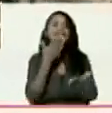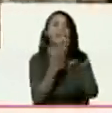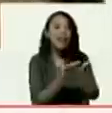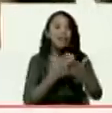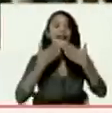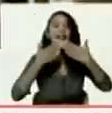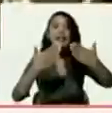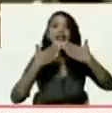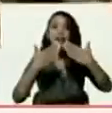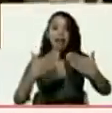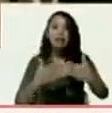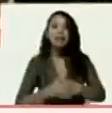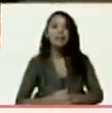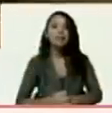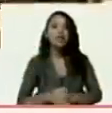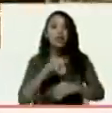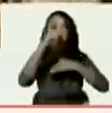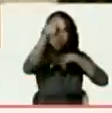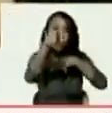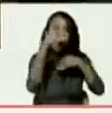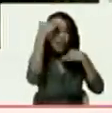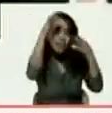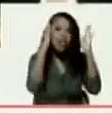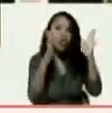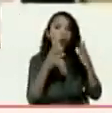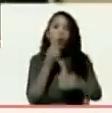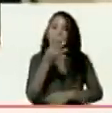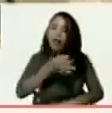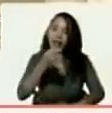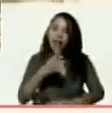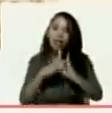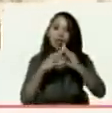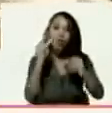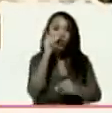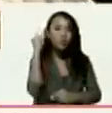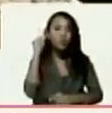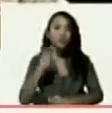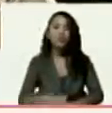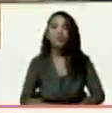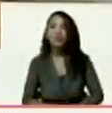Les agradezco entonces su atención. Buenas tardes a todos y a todos.